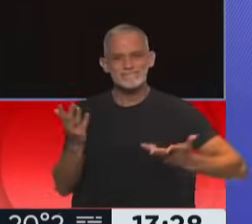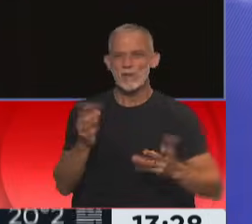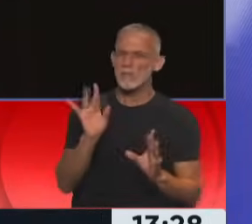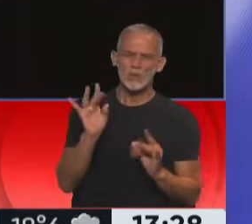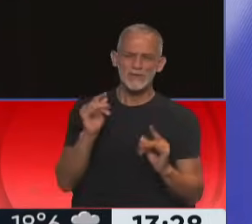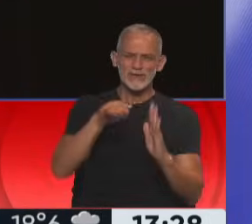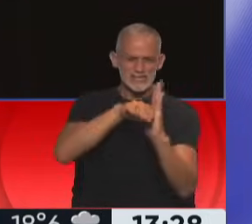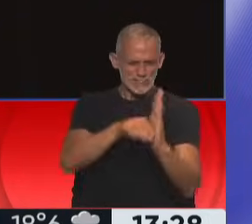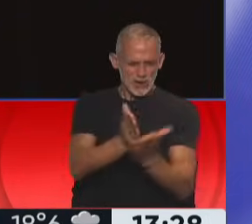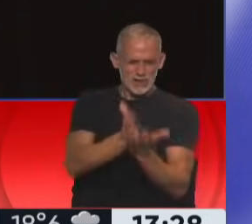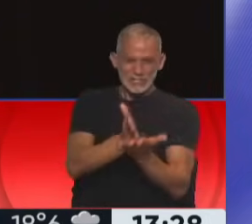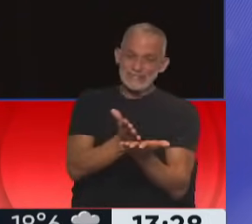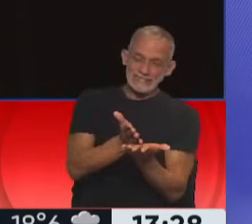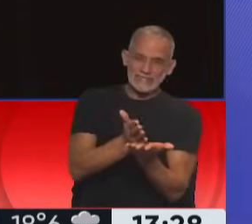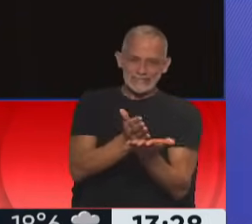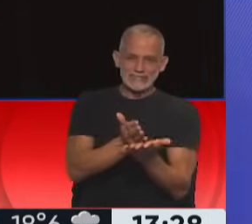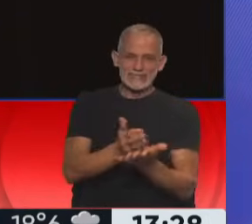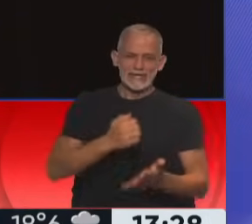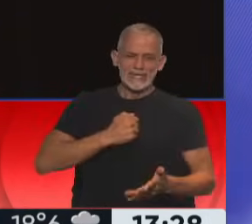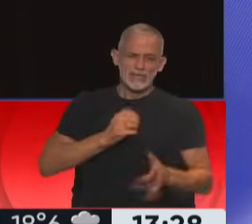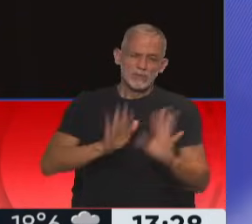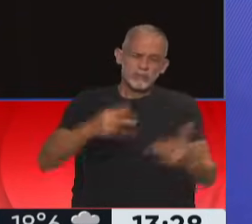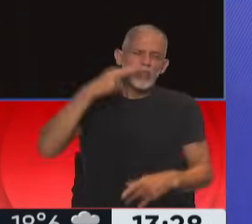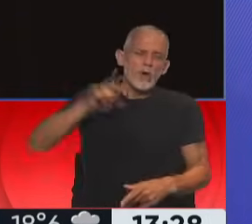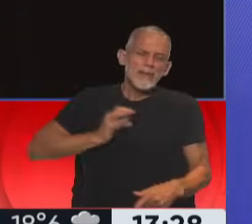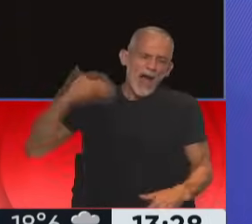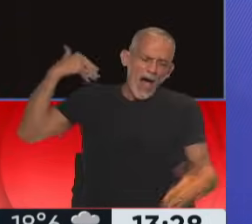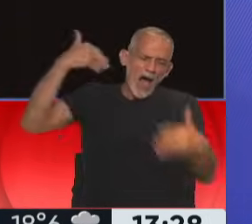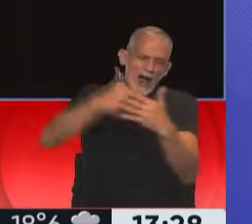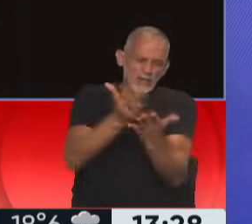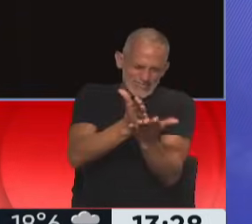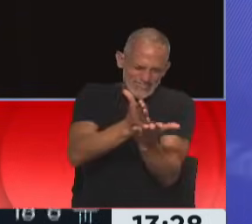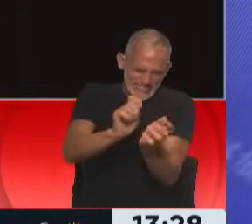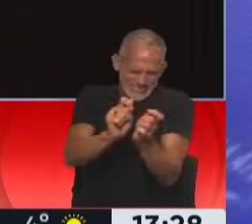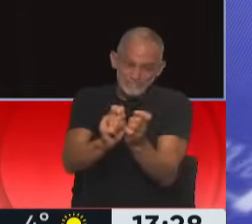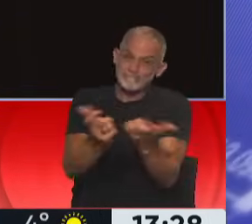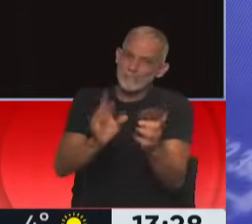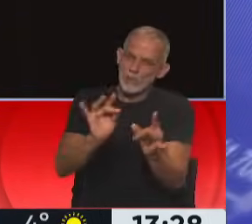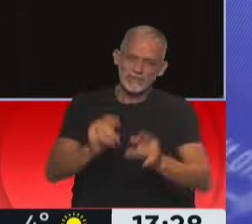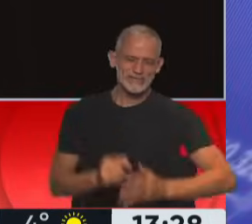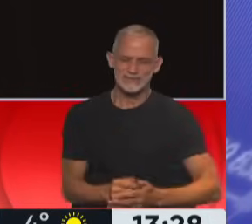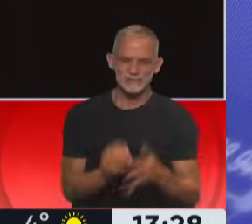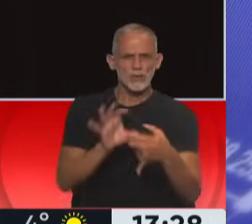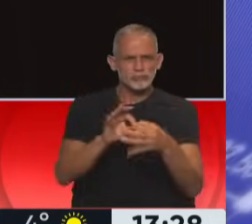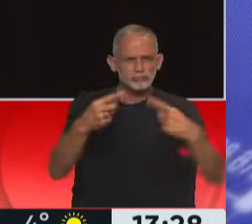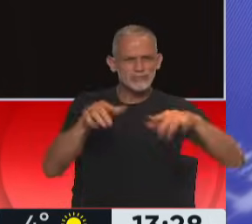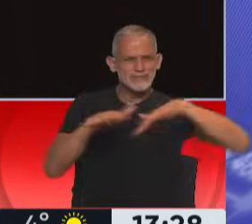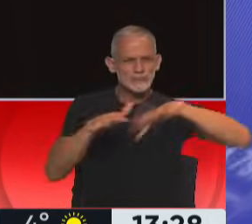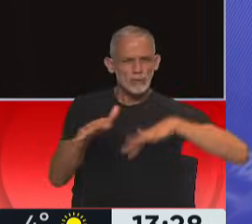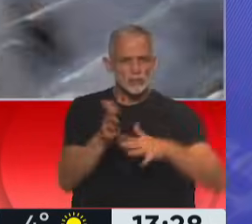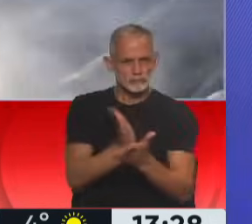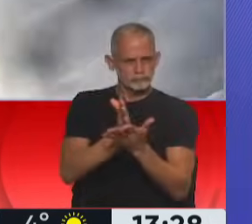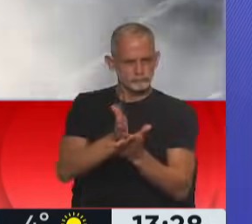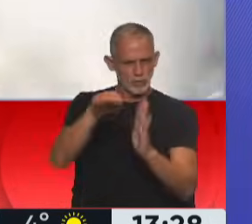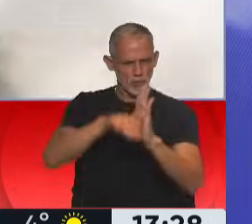muy difícil modificar situaciones de una iglesia que tiene más de 2000 años, aferrado a situaciones muy